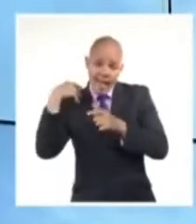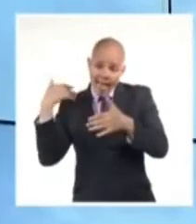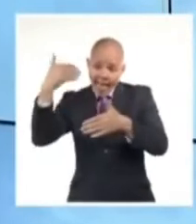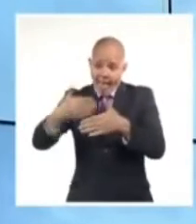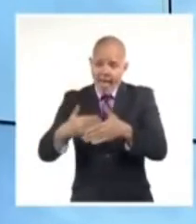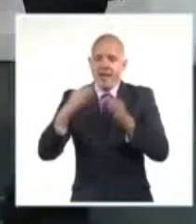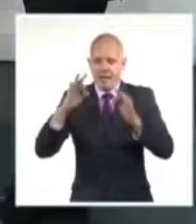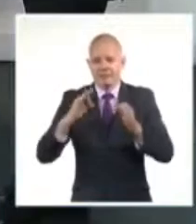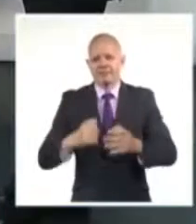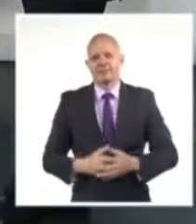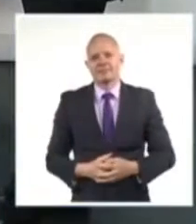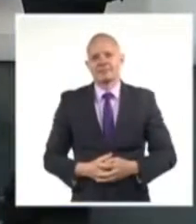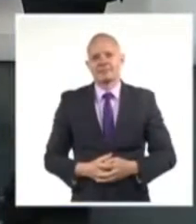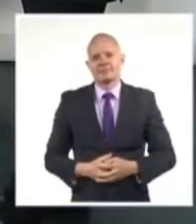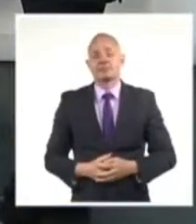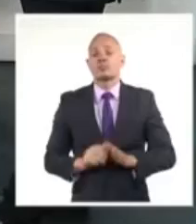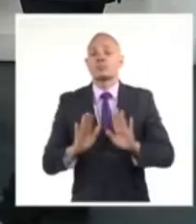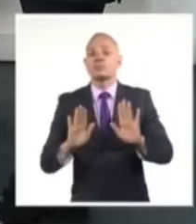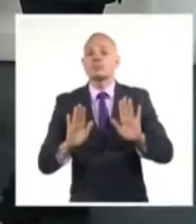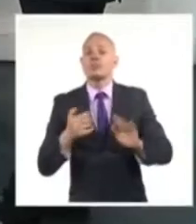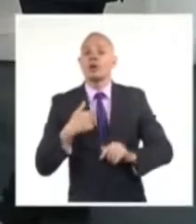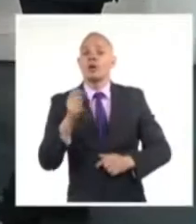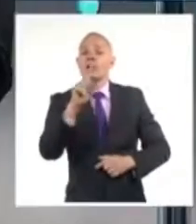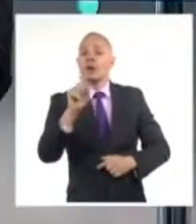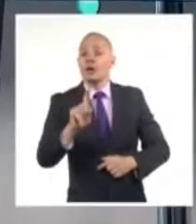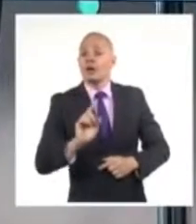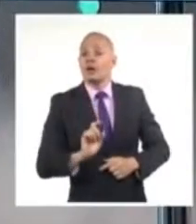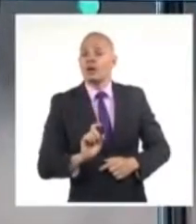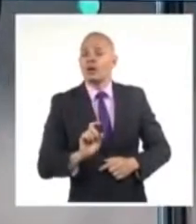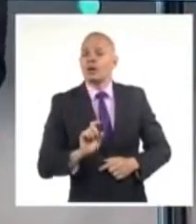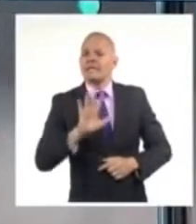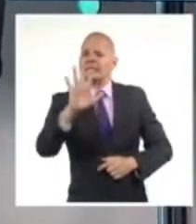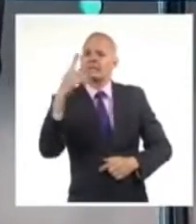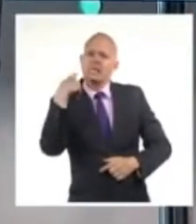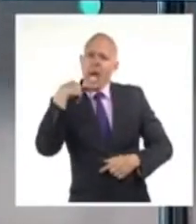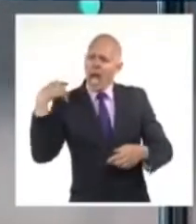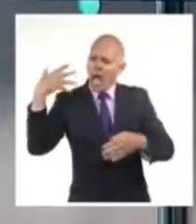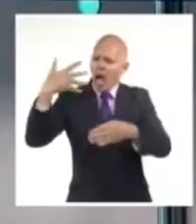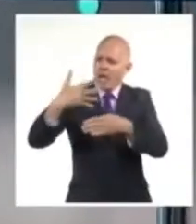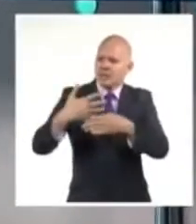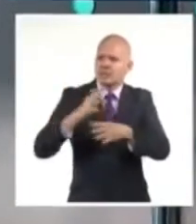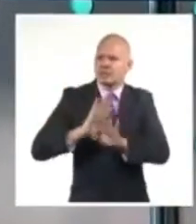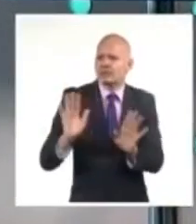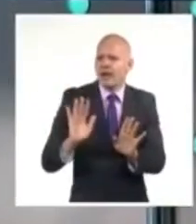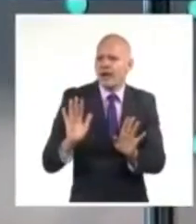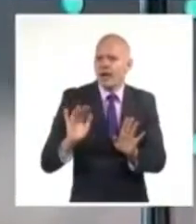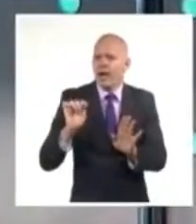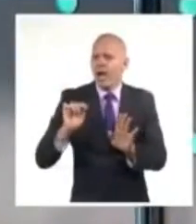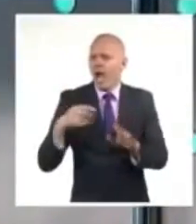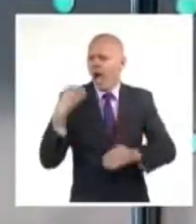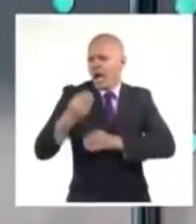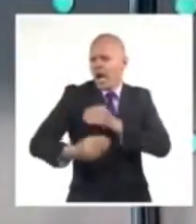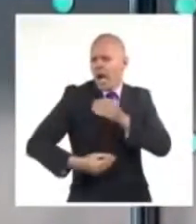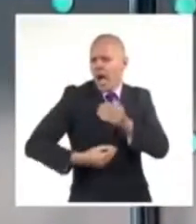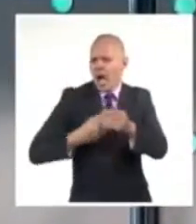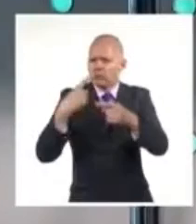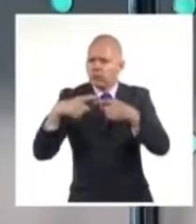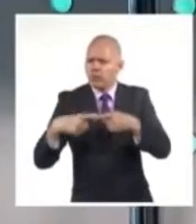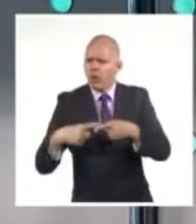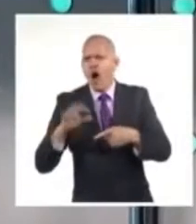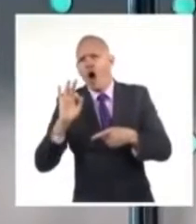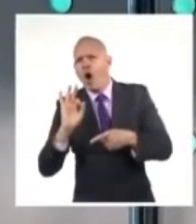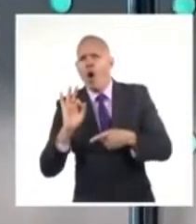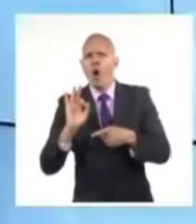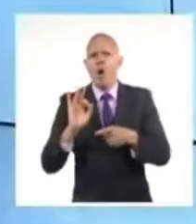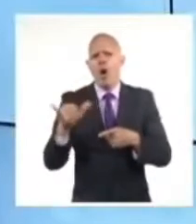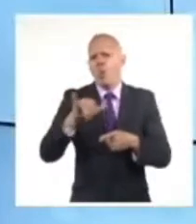bien has anunciado. ¿Podemos afirmar que son 5 años de profundos cambios, transformaciones, o que no ha pasado nada en estos 5